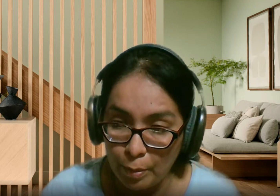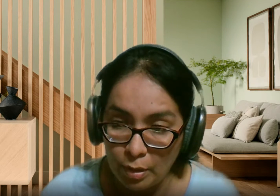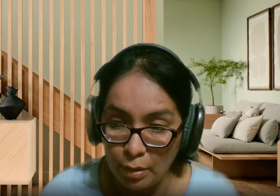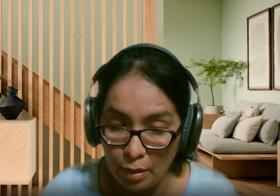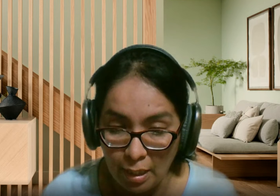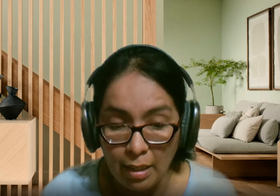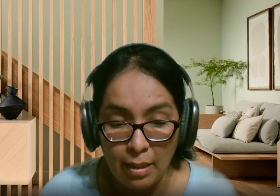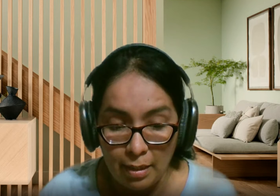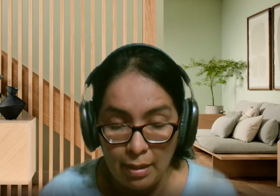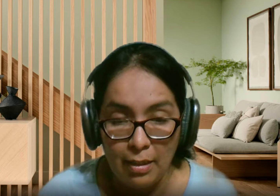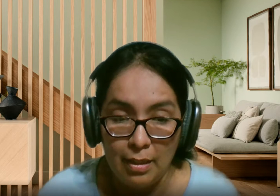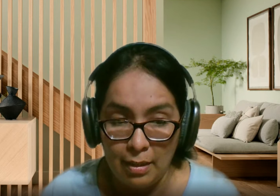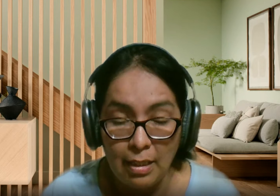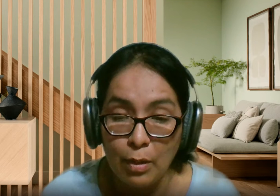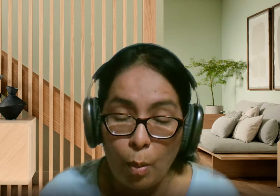su proceso de